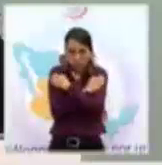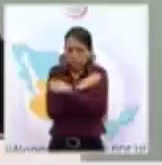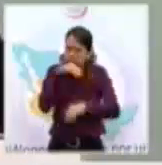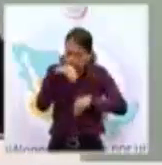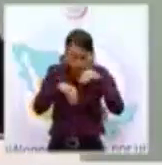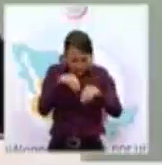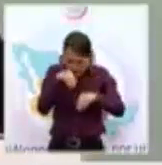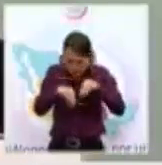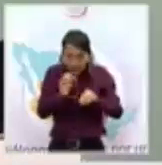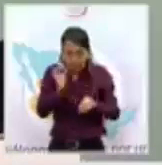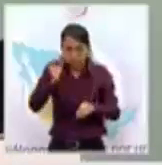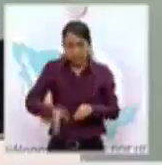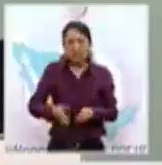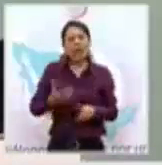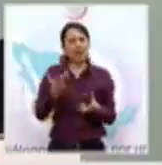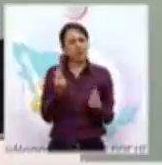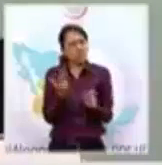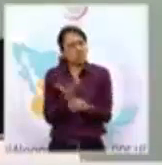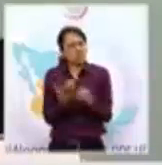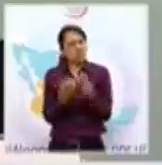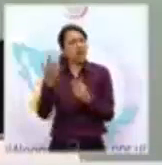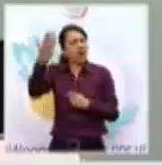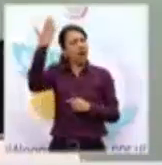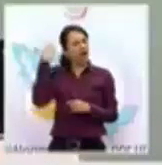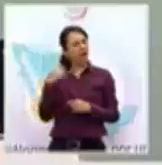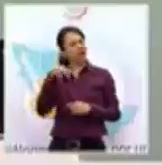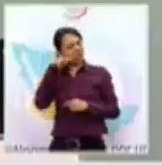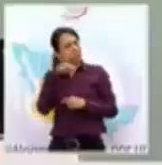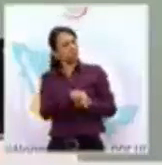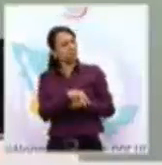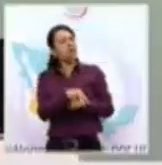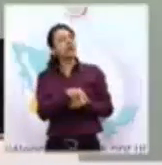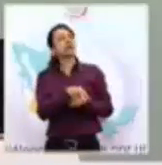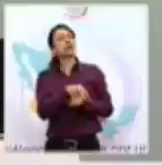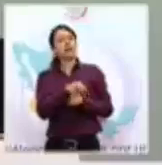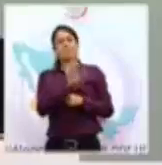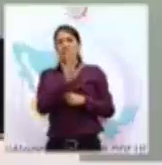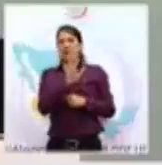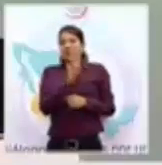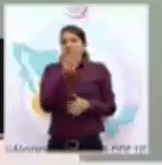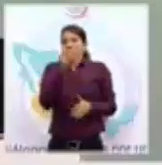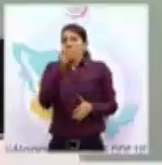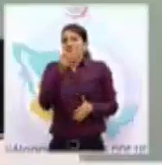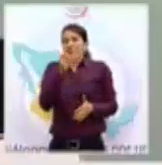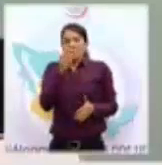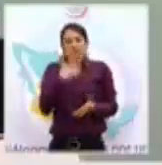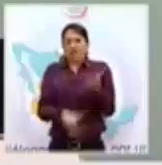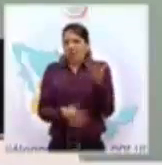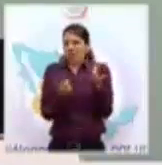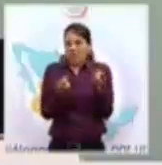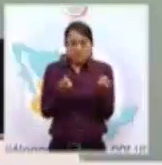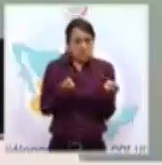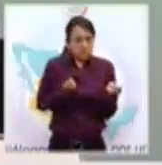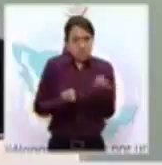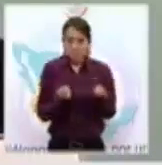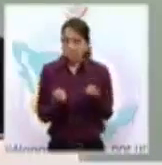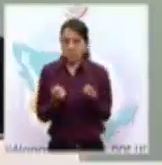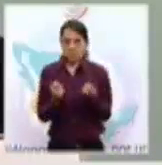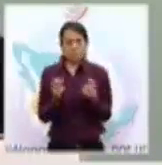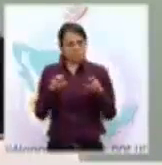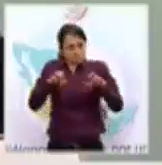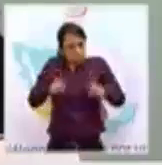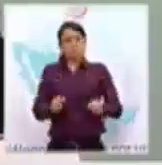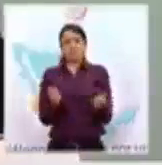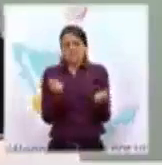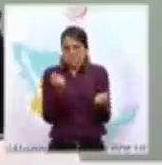públicamente he aplaudido muchas de las medidas, había que retomar el control del volante. Lo cierto es que un efecto colateral, yo